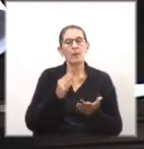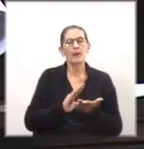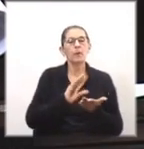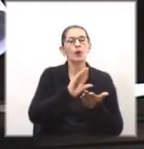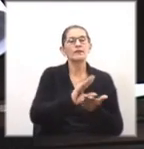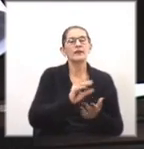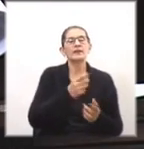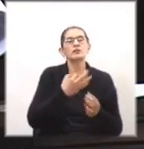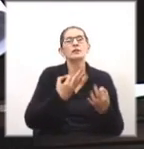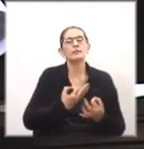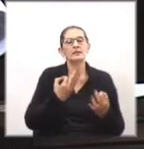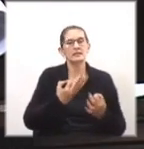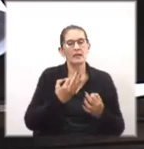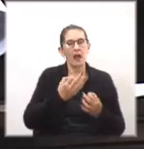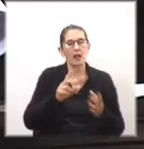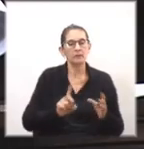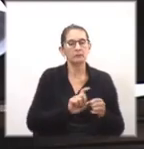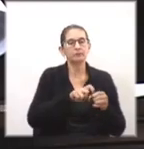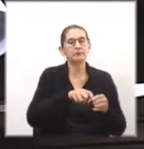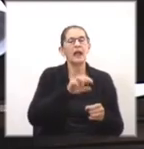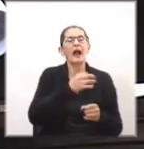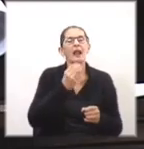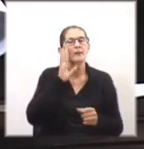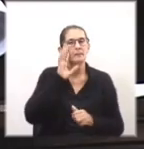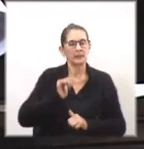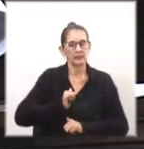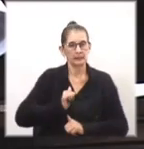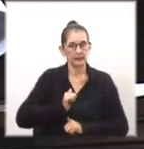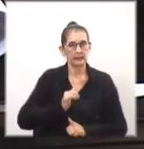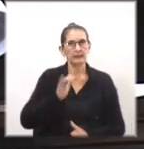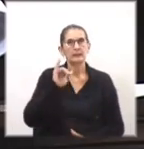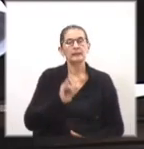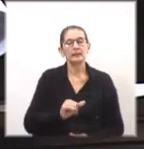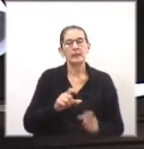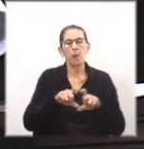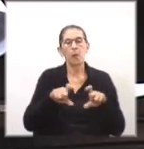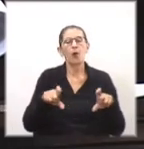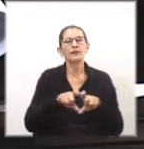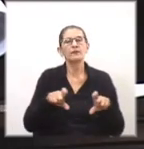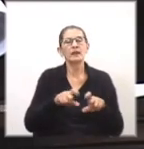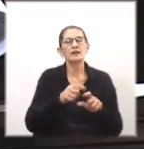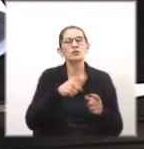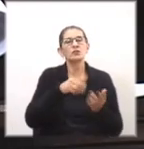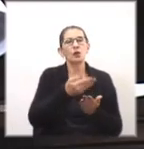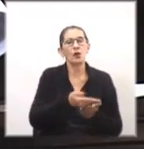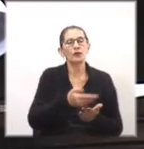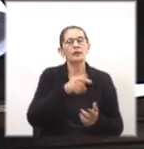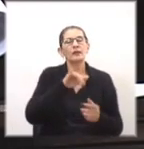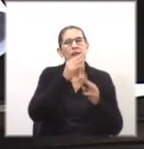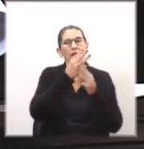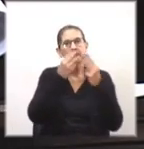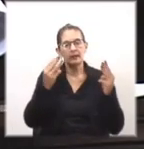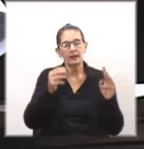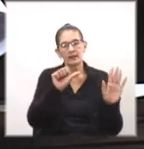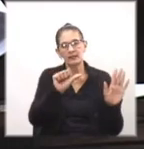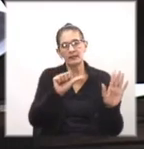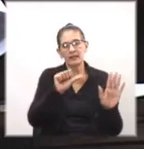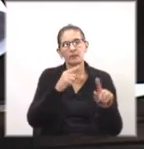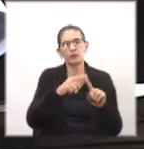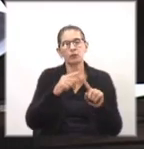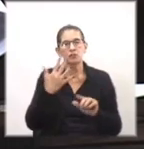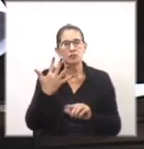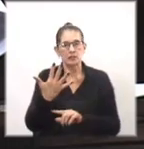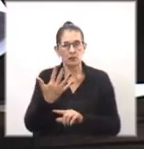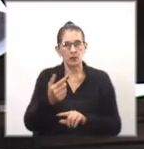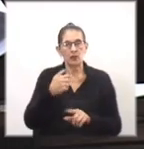especiales asociadas a la actividad militar y en particular la bonificación de carácter general de 6 por 5,